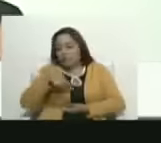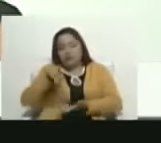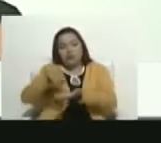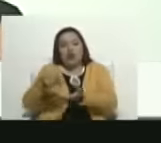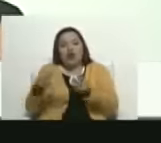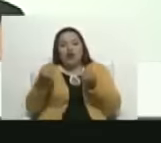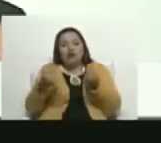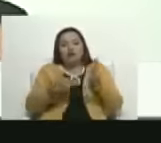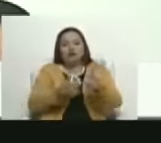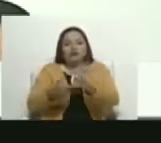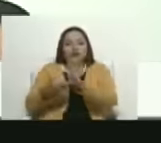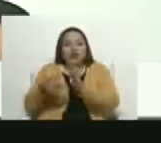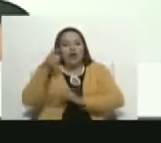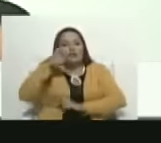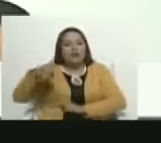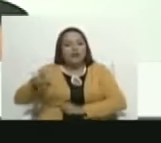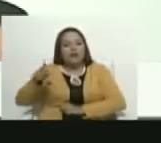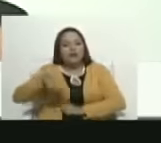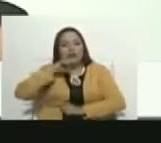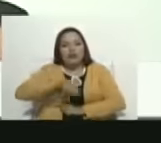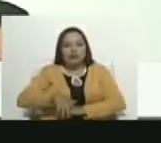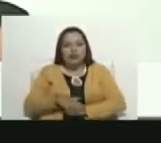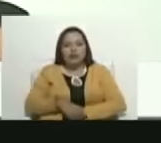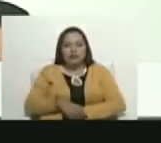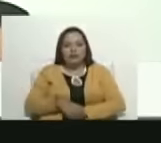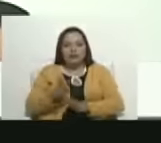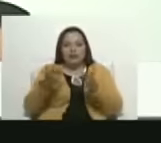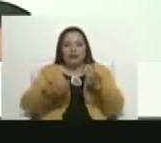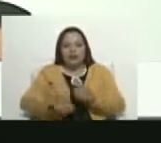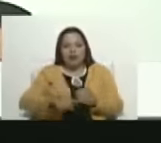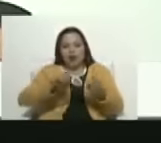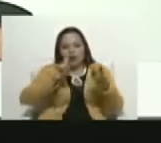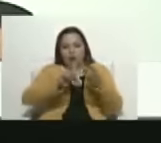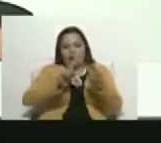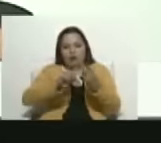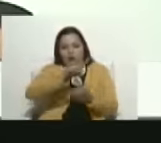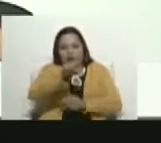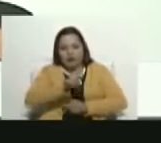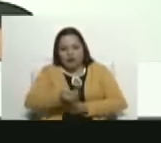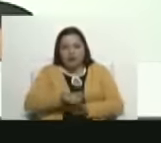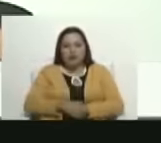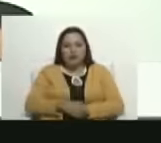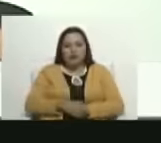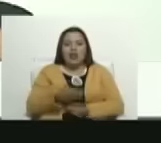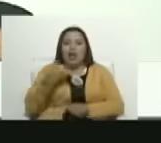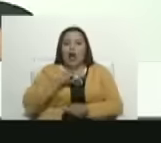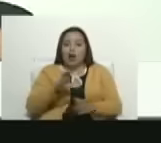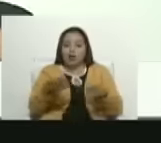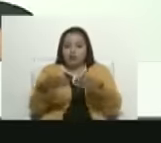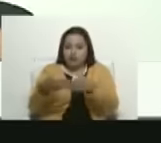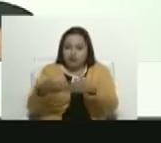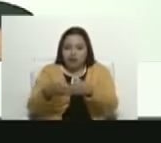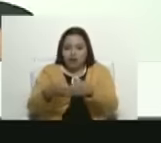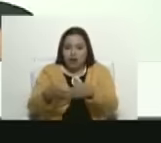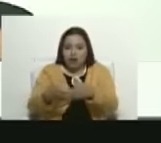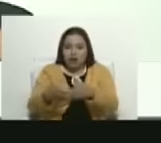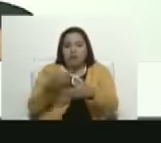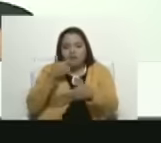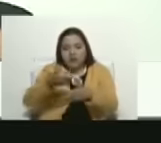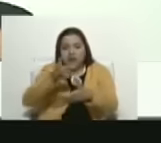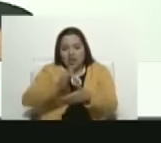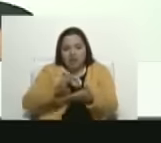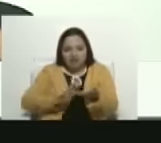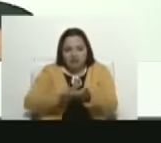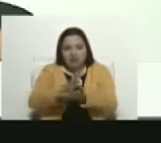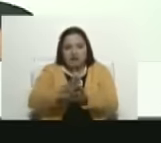Ante el pueblo y la historia. La número dos, y en torno a la primera pregunta, hay un sector que dice estar por la causa de la